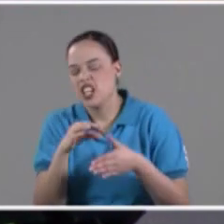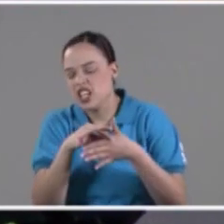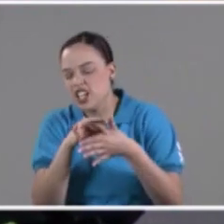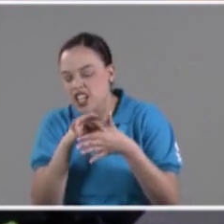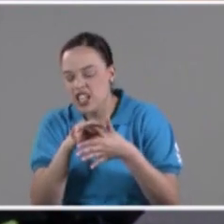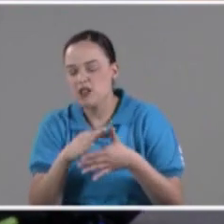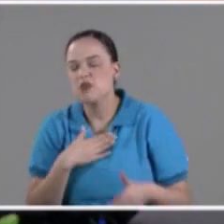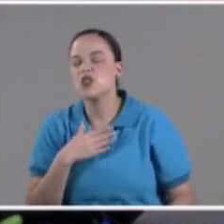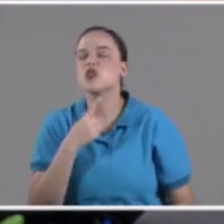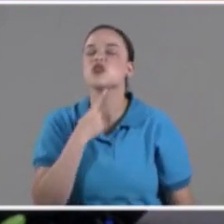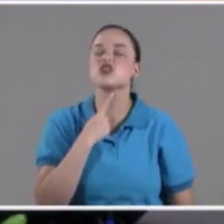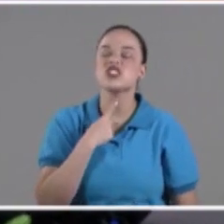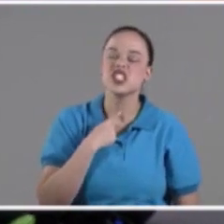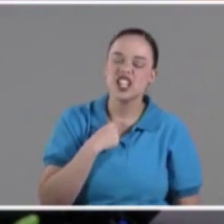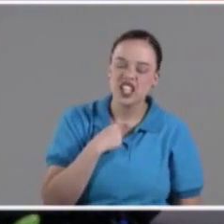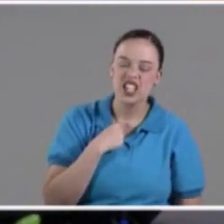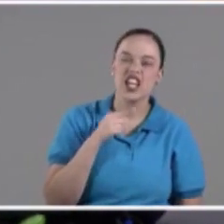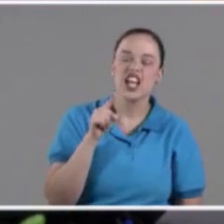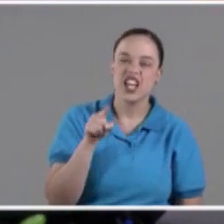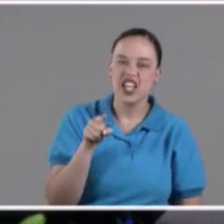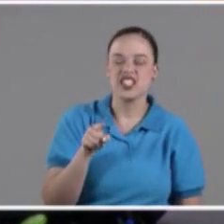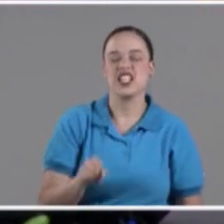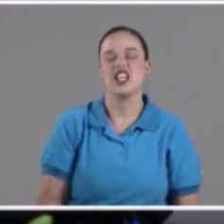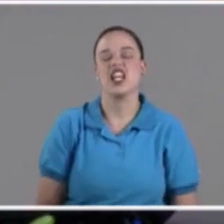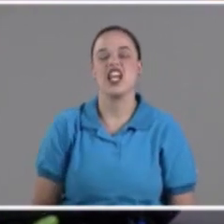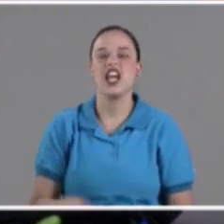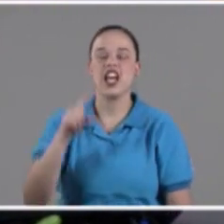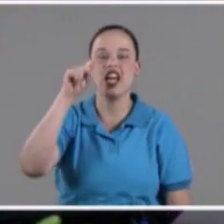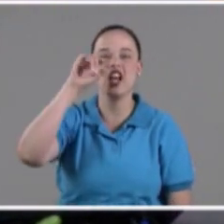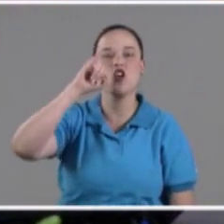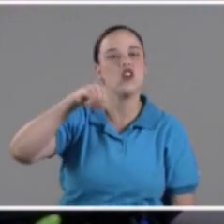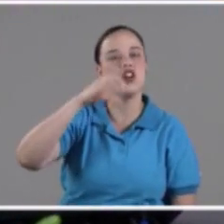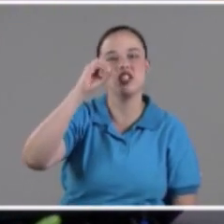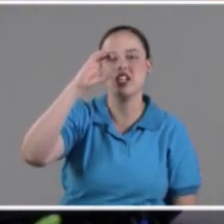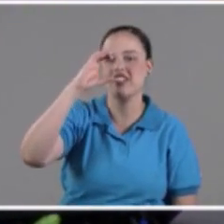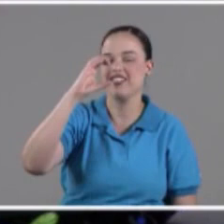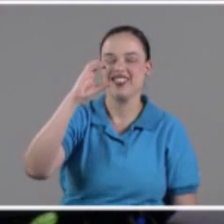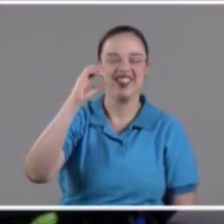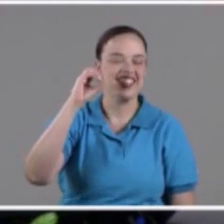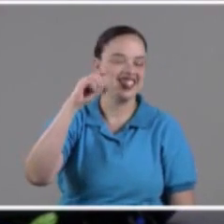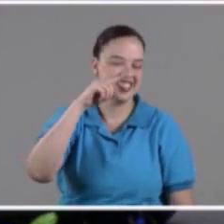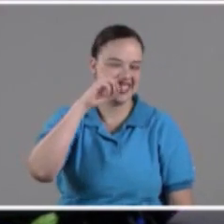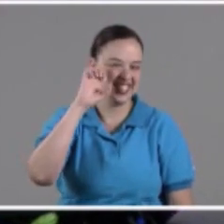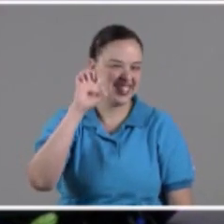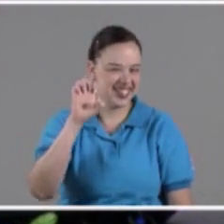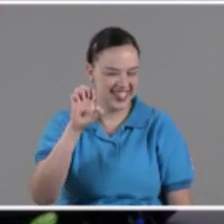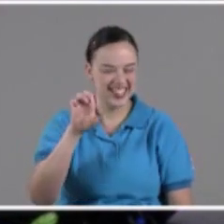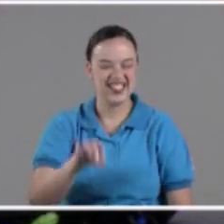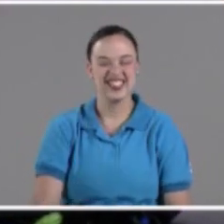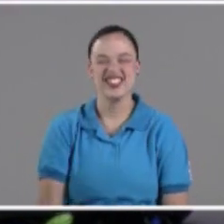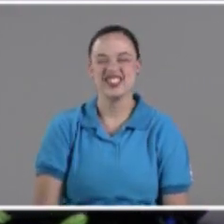la semilla como la del tamaño de las semillas de las uvas y el jocotón del tamaño de un mango